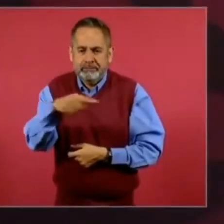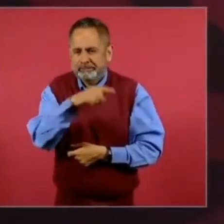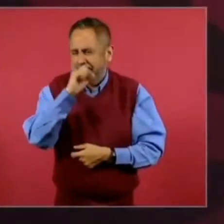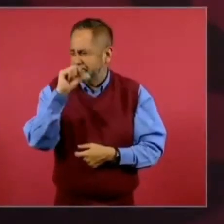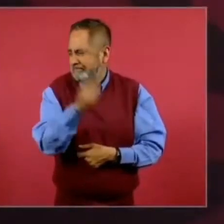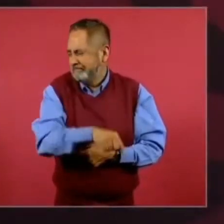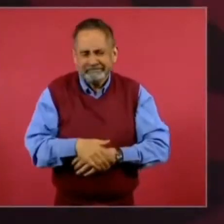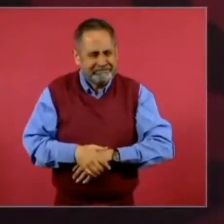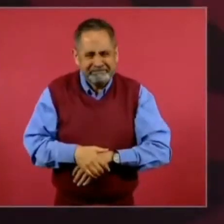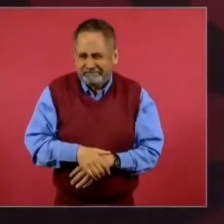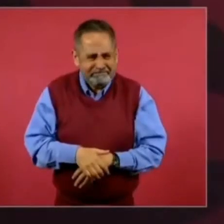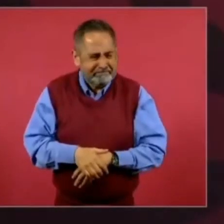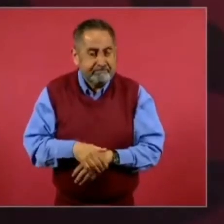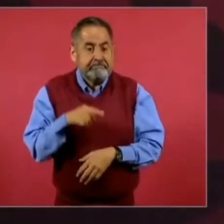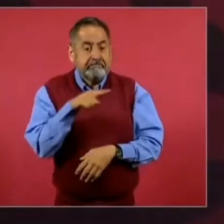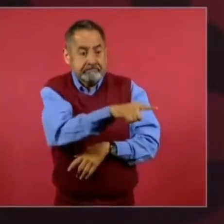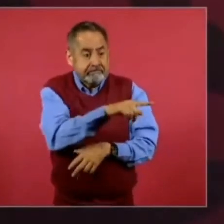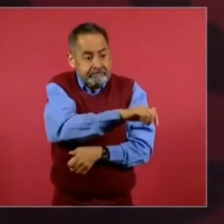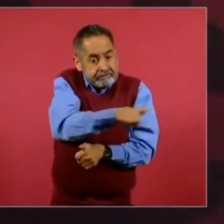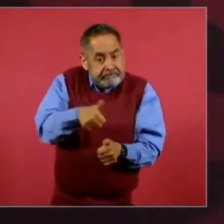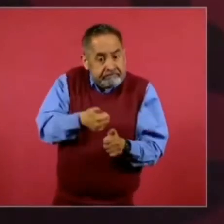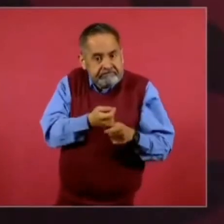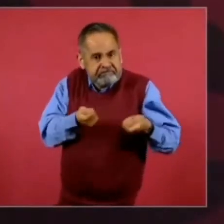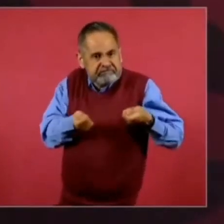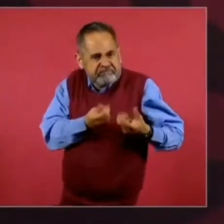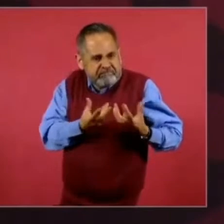se dirigió